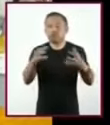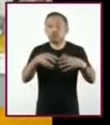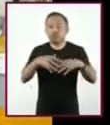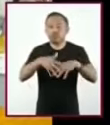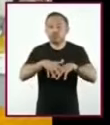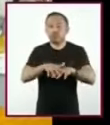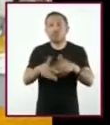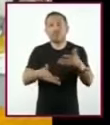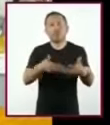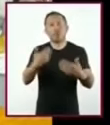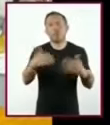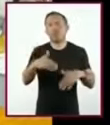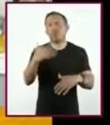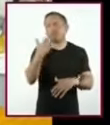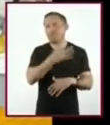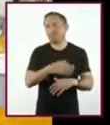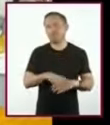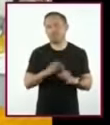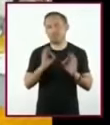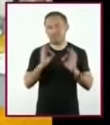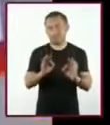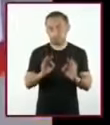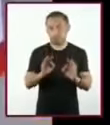Sacamos un poquito de mis camarones de aquí.